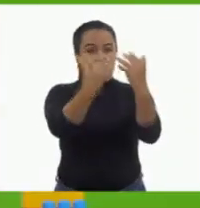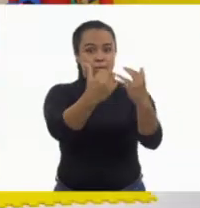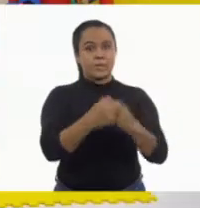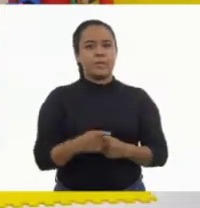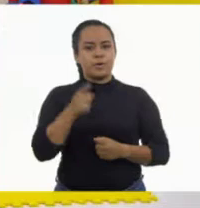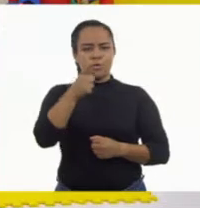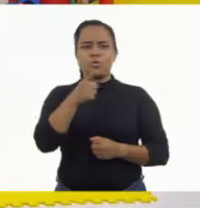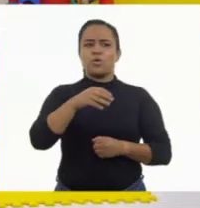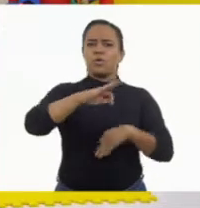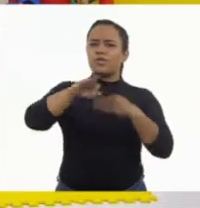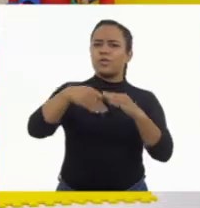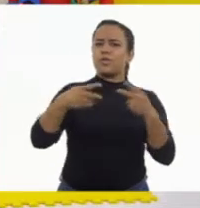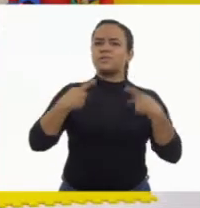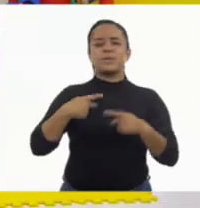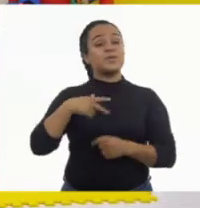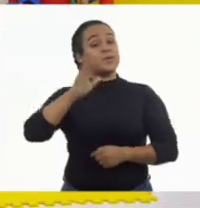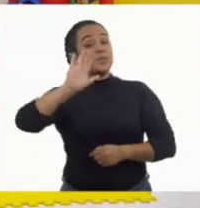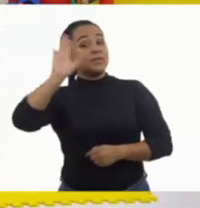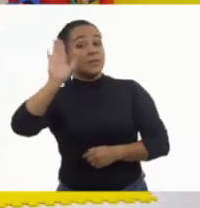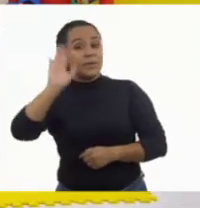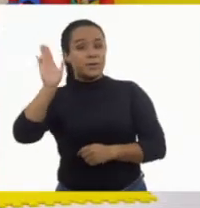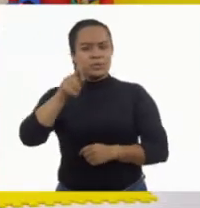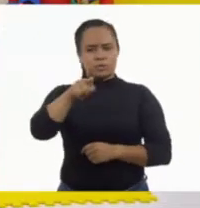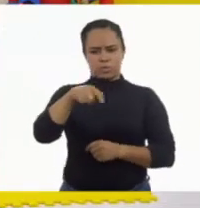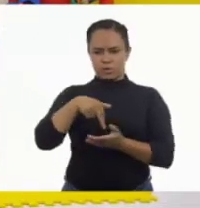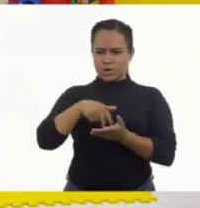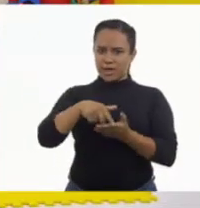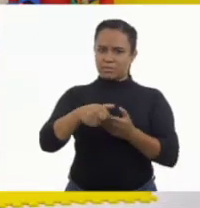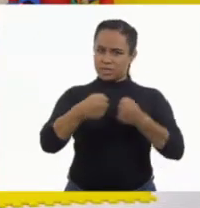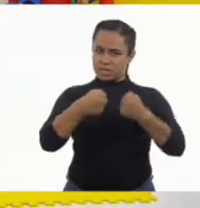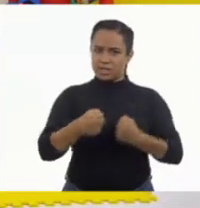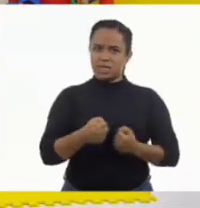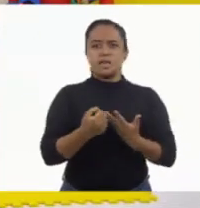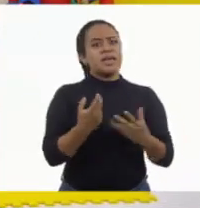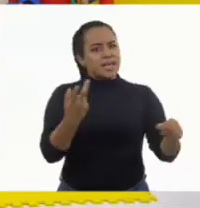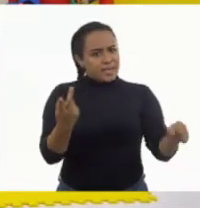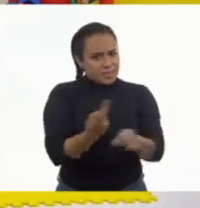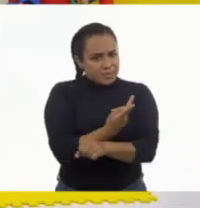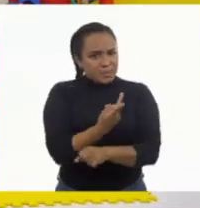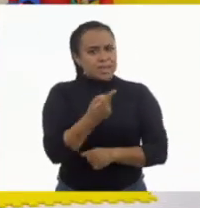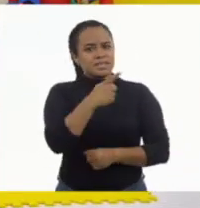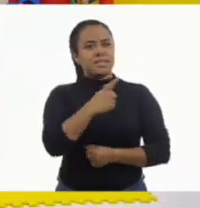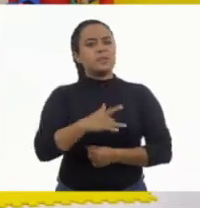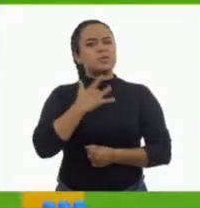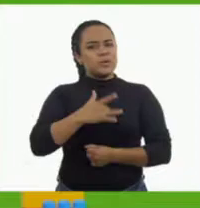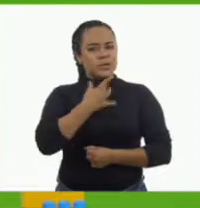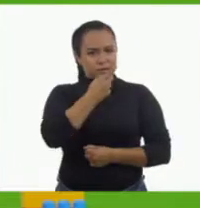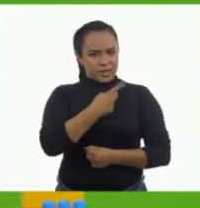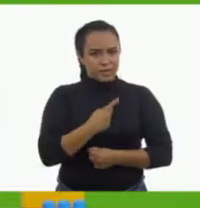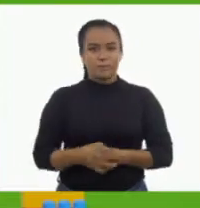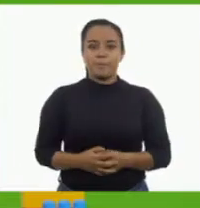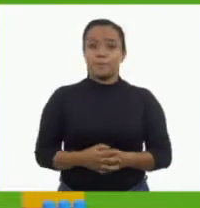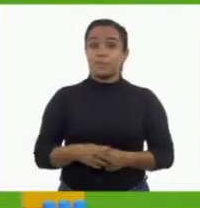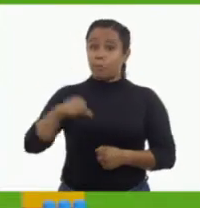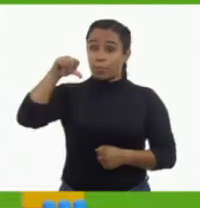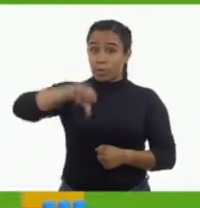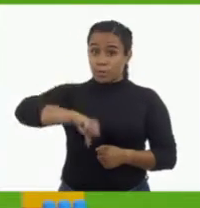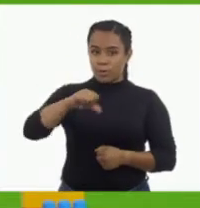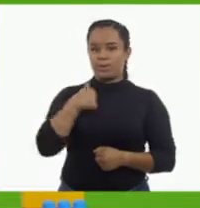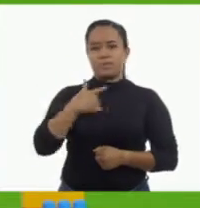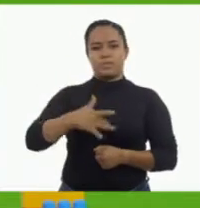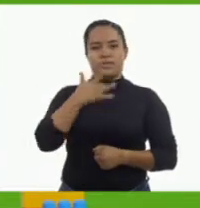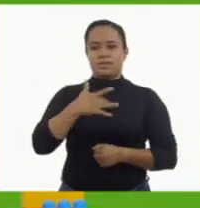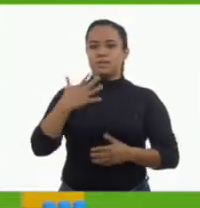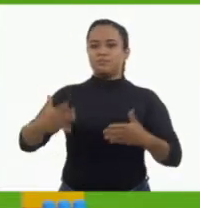Llegaste saludando a todos. Caminas con mucha seguridad. Pues dime, ¿qué te pasa? ¿Cómo te sientes? El día de hoy estoy muy